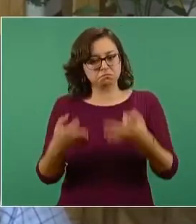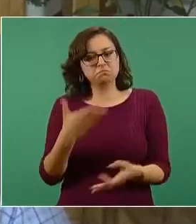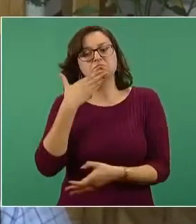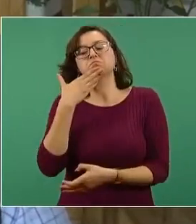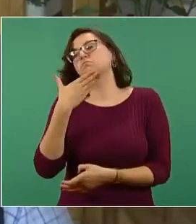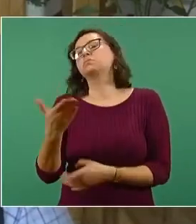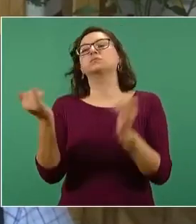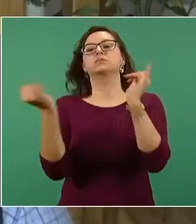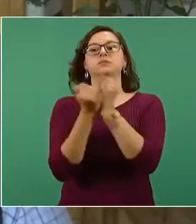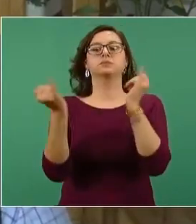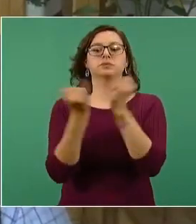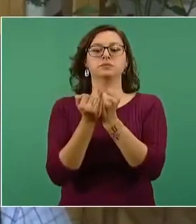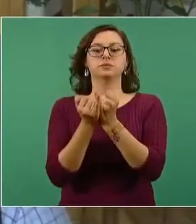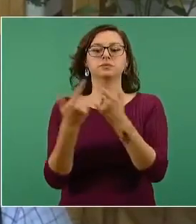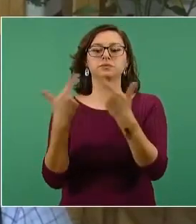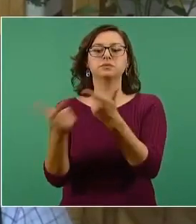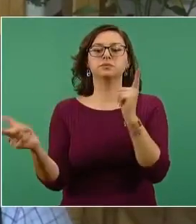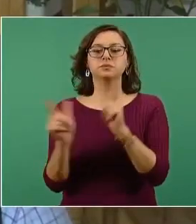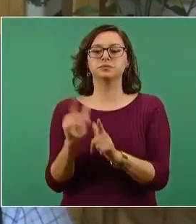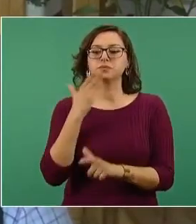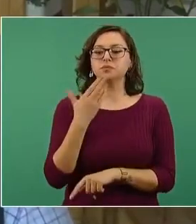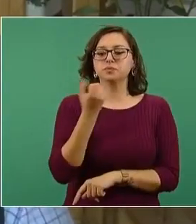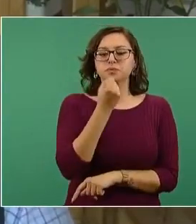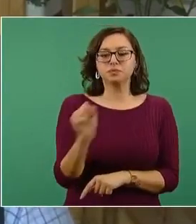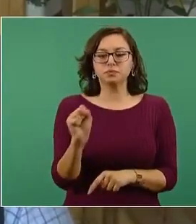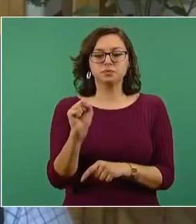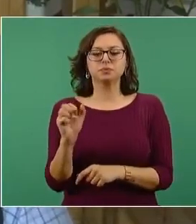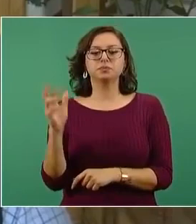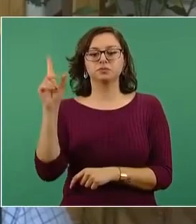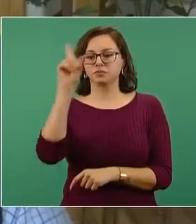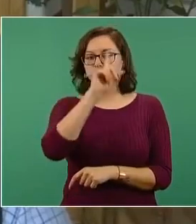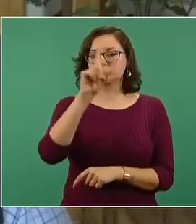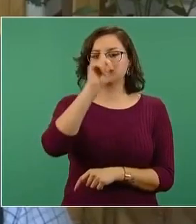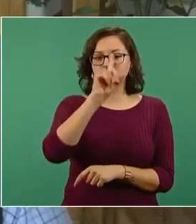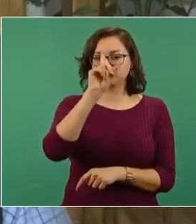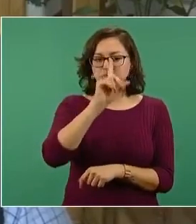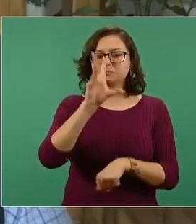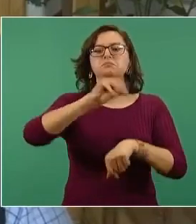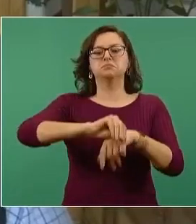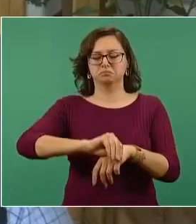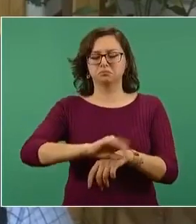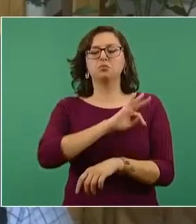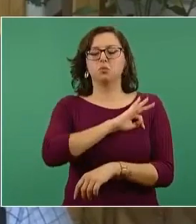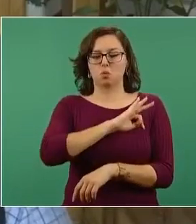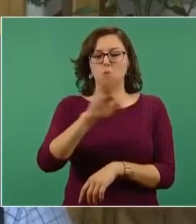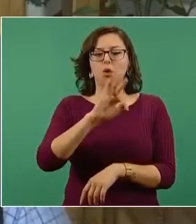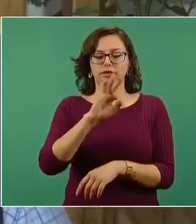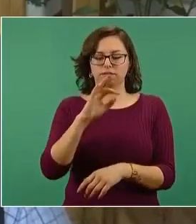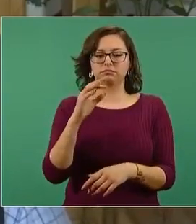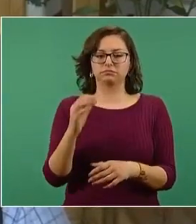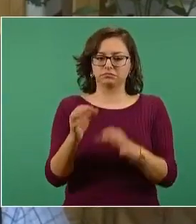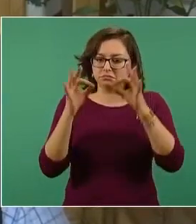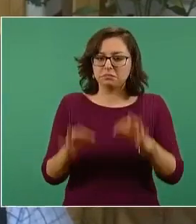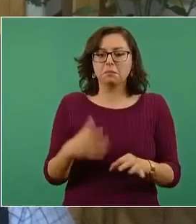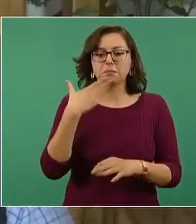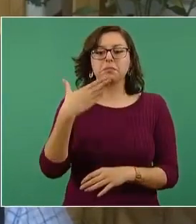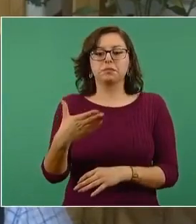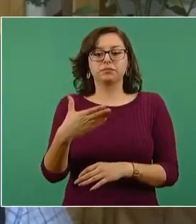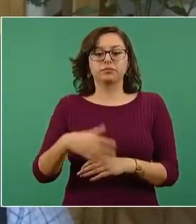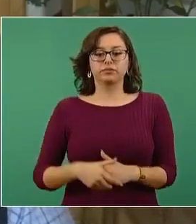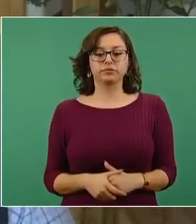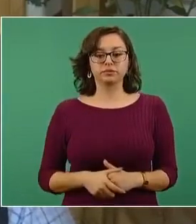las recomendaciones del grupo de expertos enfocó y autorizó que la vacuna sí era efectiva en estos